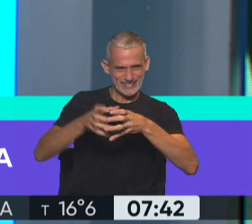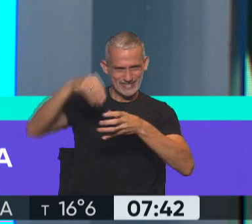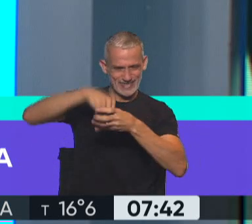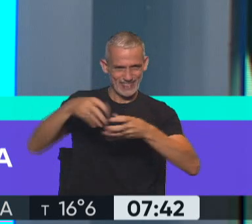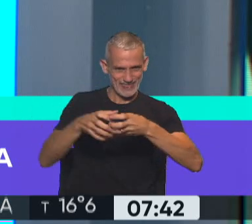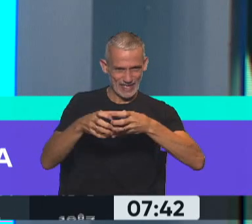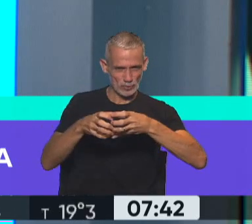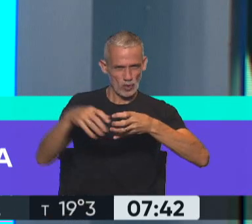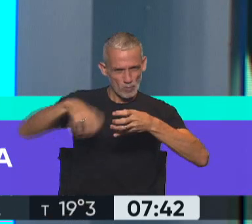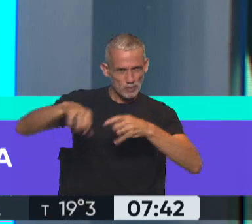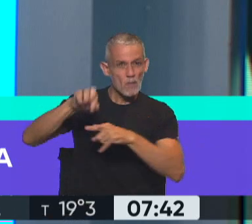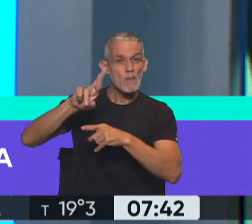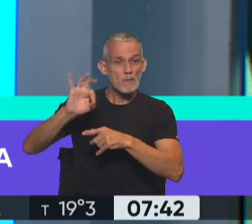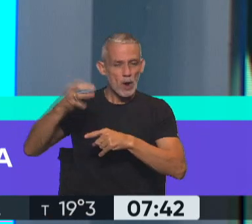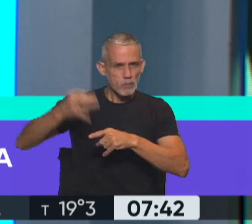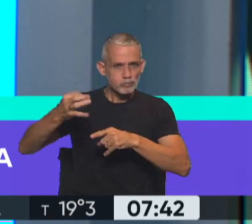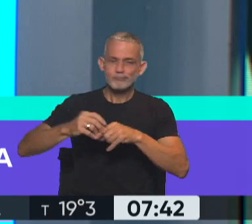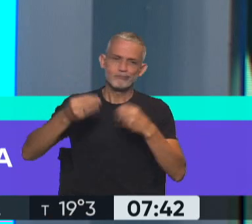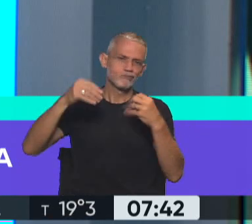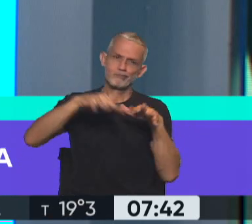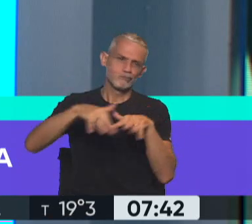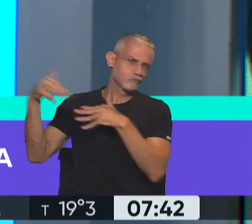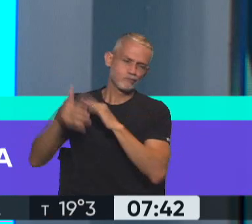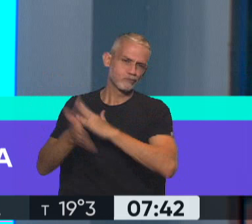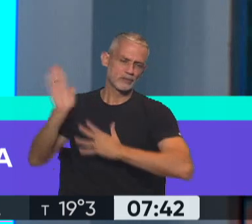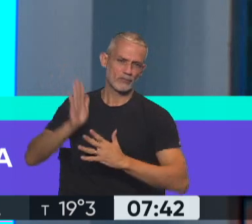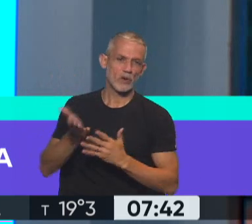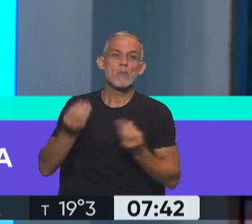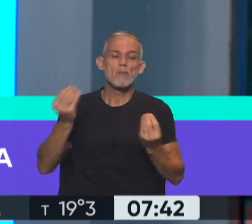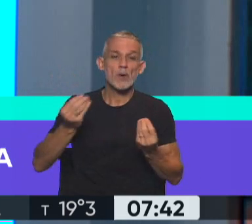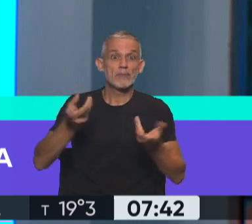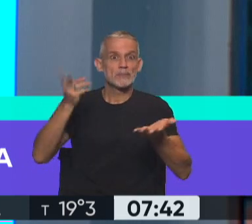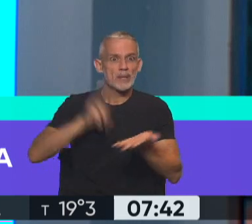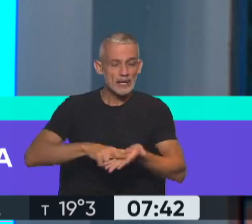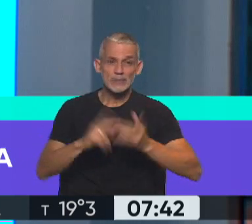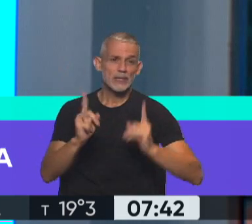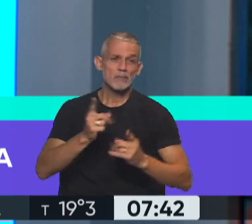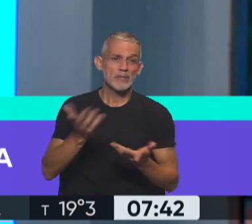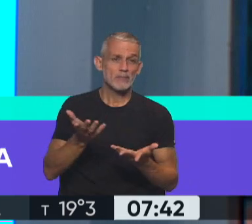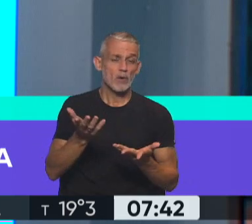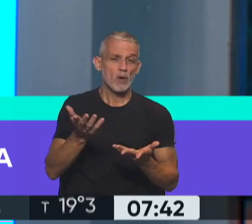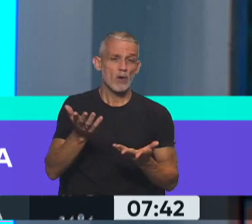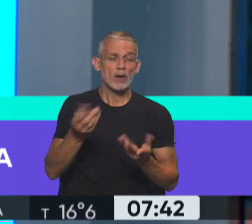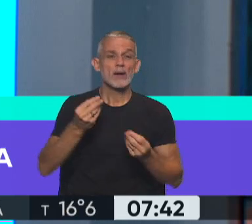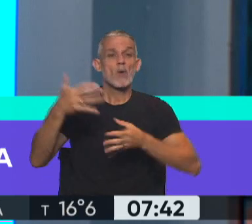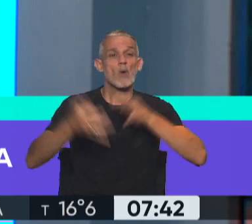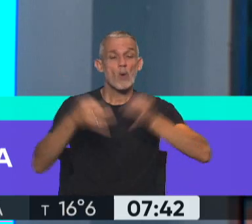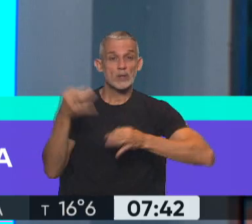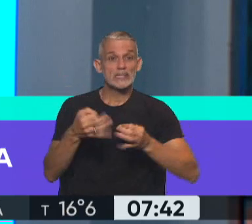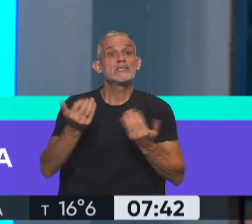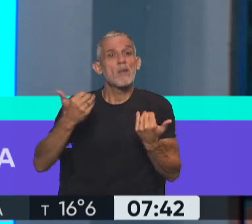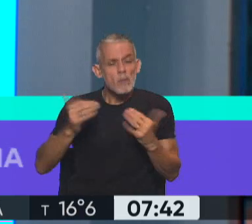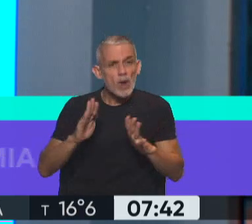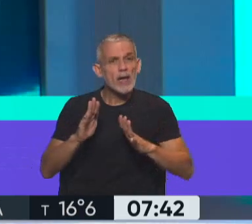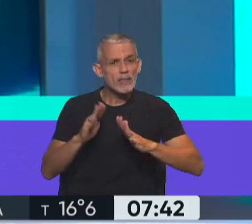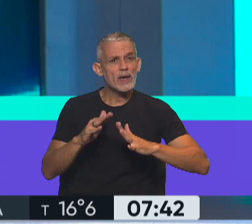la coalición opositora del PRO, abandonaron el recinto cuando se reiteró, como sabemos, Silvia, que la justicia puede